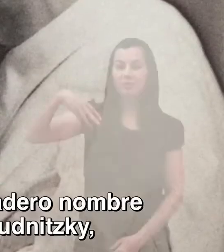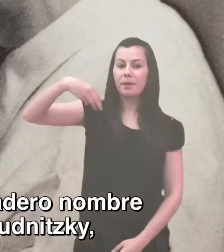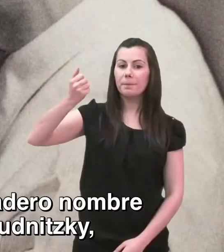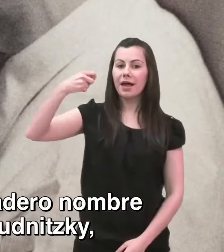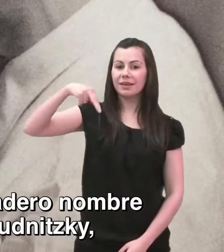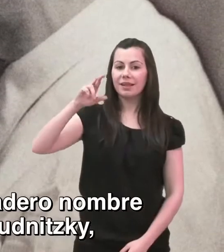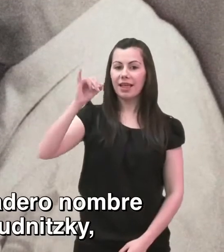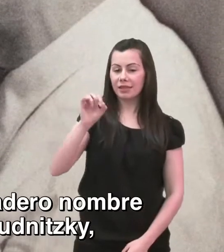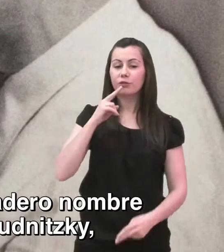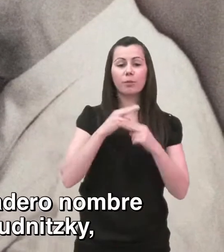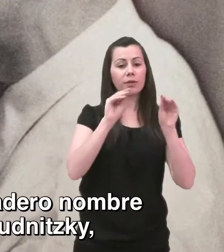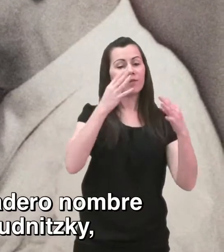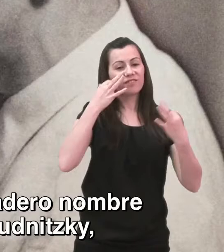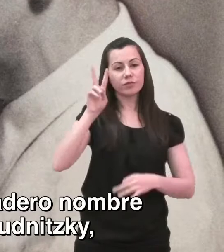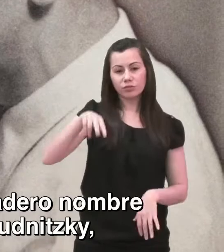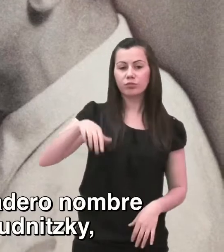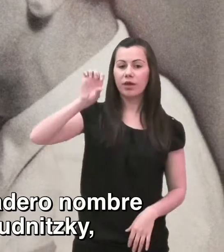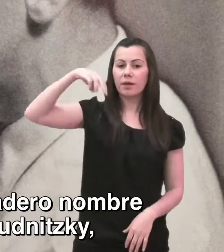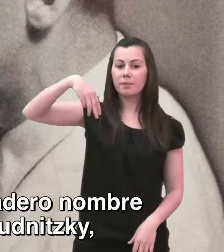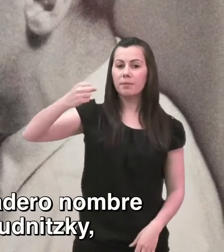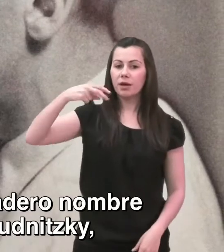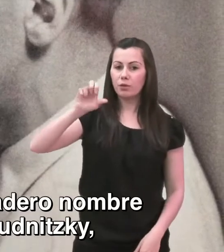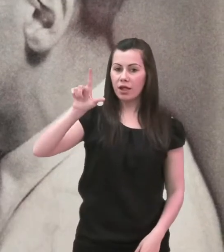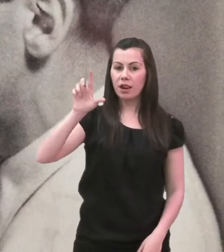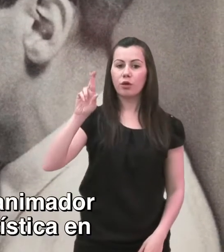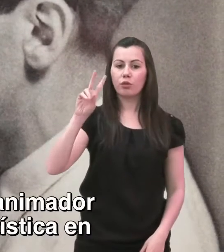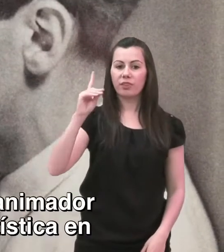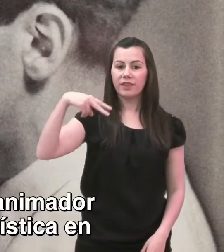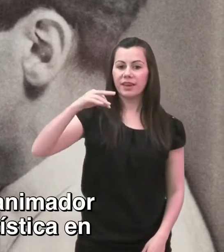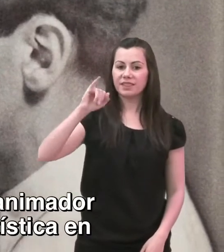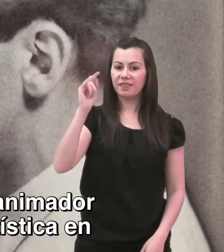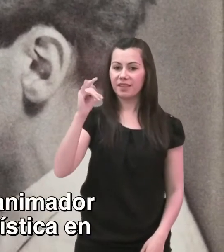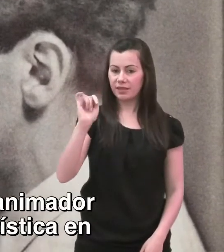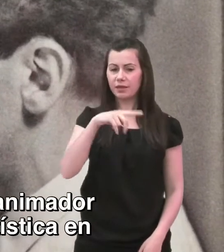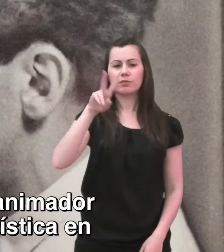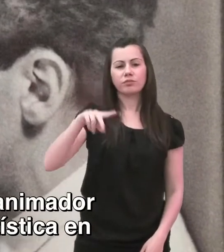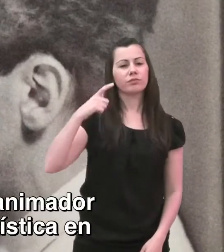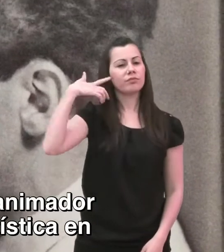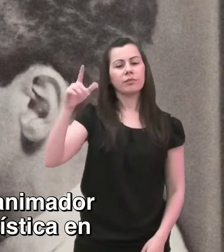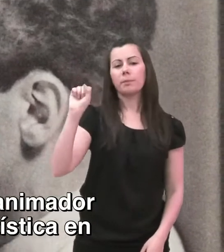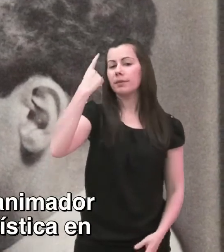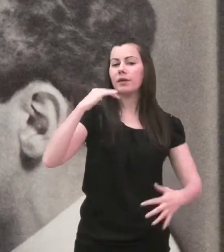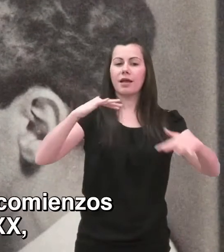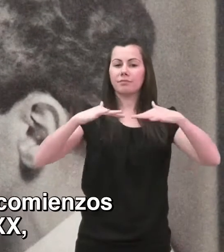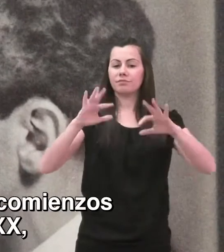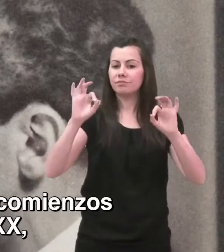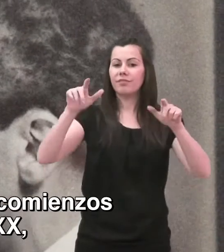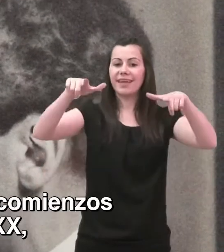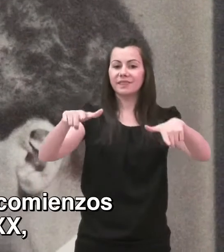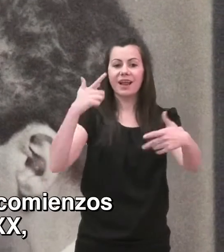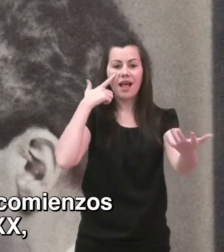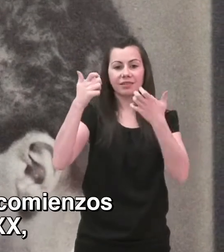Man Ray, cuyo verdadero nombre era Emmanuel Rudnitsky, fue el principal animador de la escena artística en el Nueva York